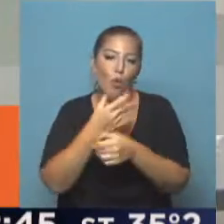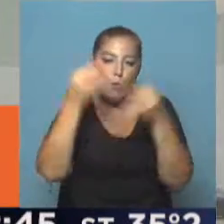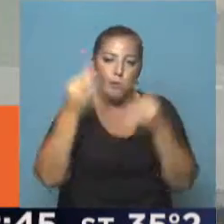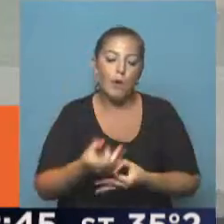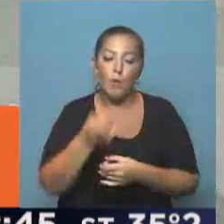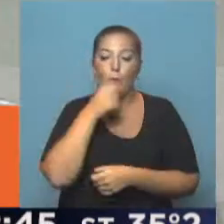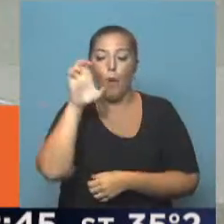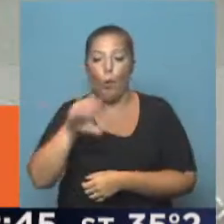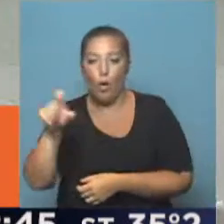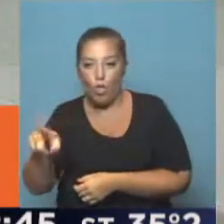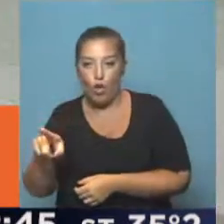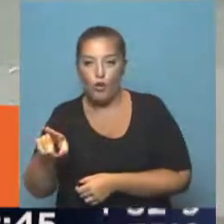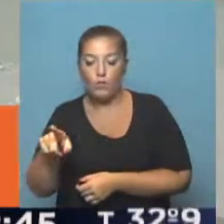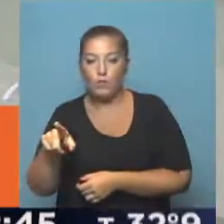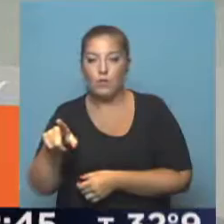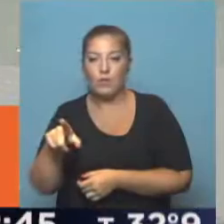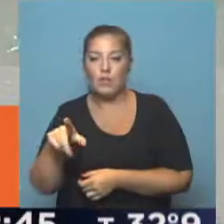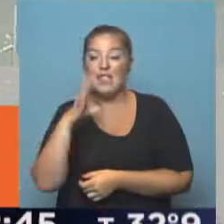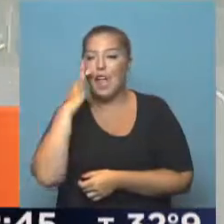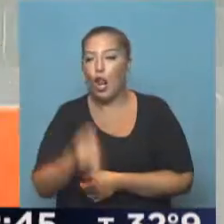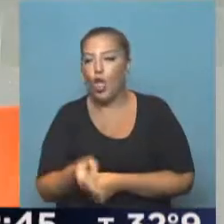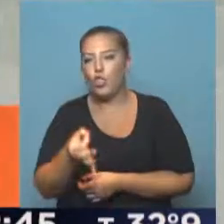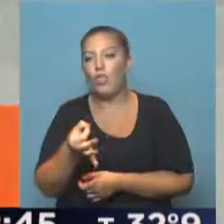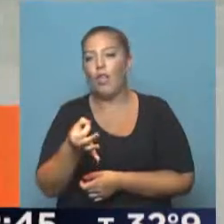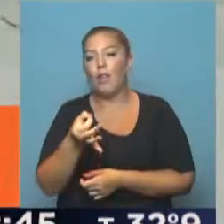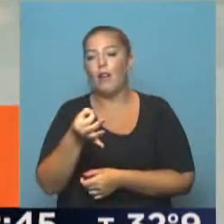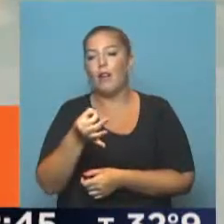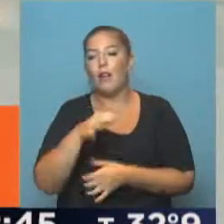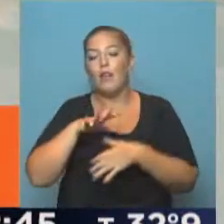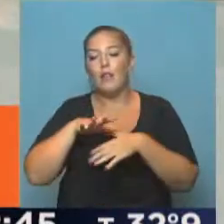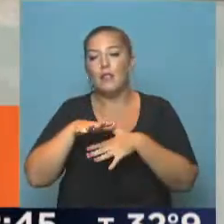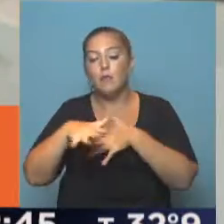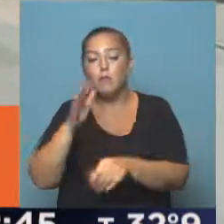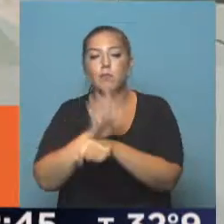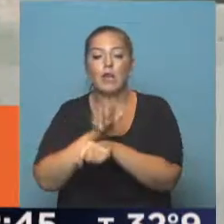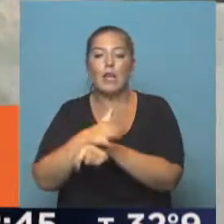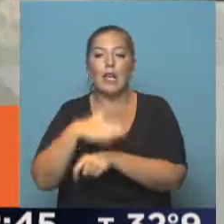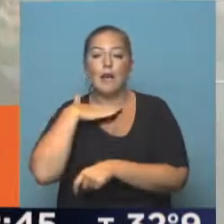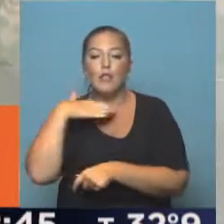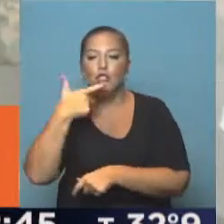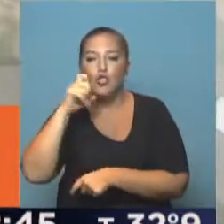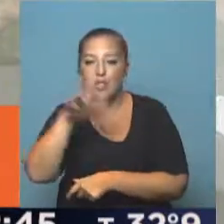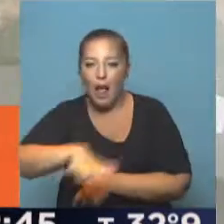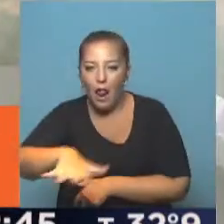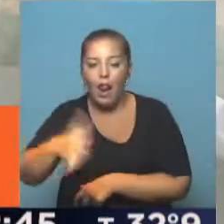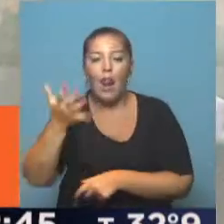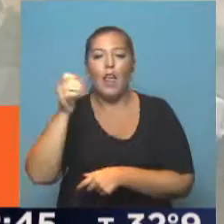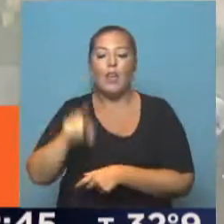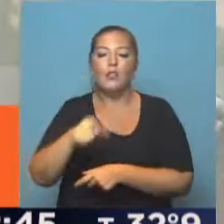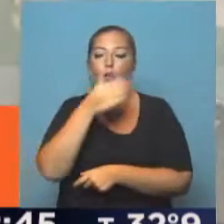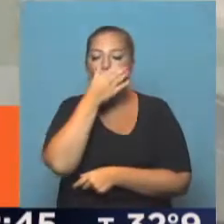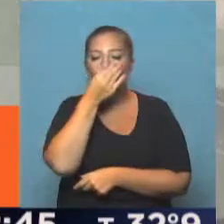caso de Ecuador, donde visiblemente se manifiesta con mayor represión y mayor criminalización social de la protesta social, esto es